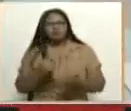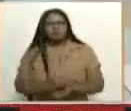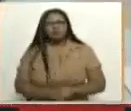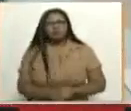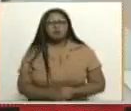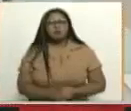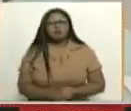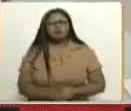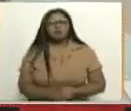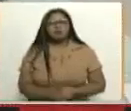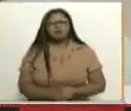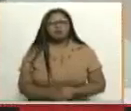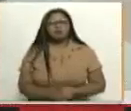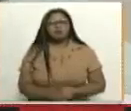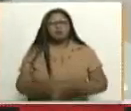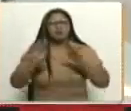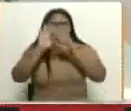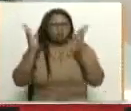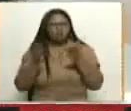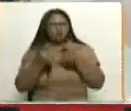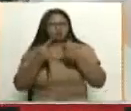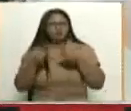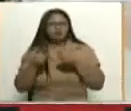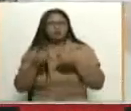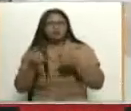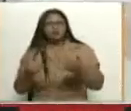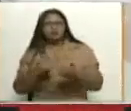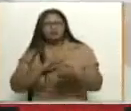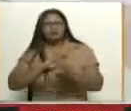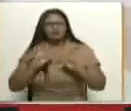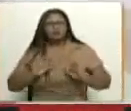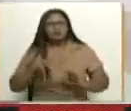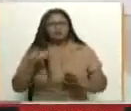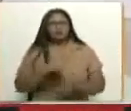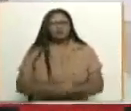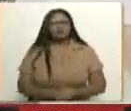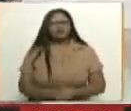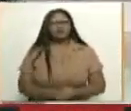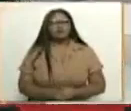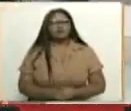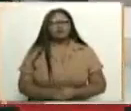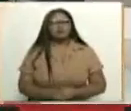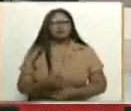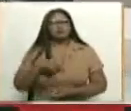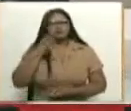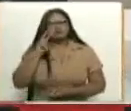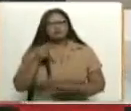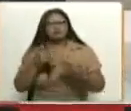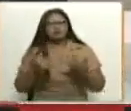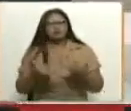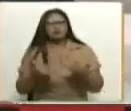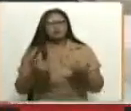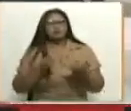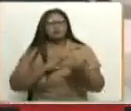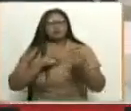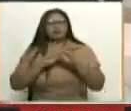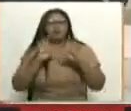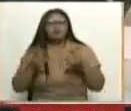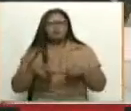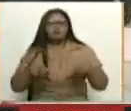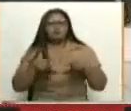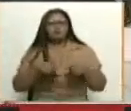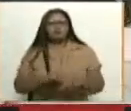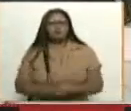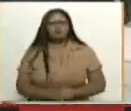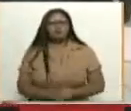mundo despolarizado al final, ¿no? De la potencia norteamericana. Y segundo, ya todo este año, a eso le tenemos que